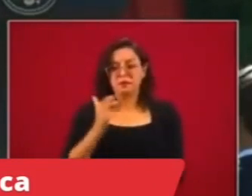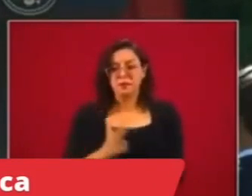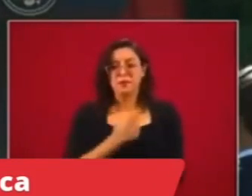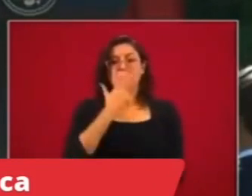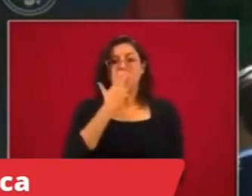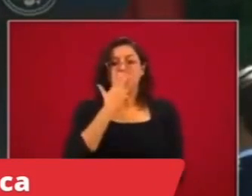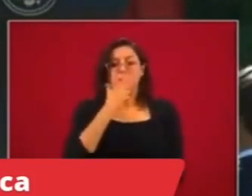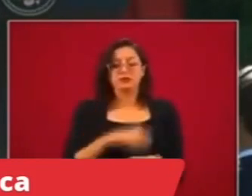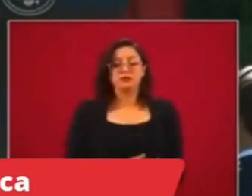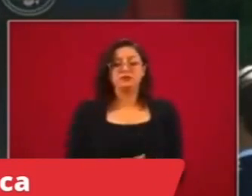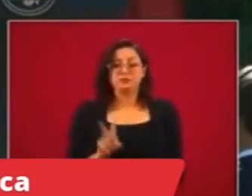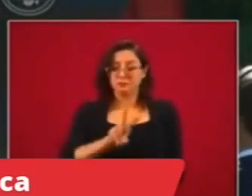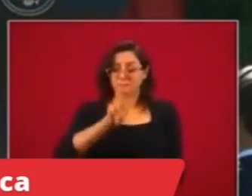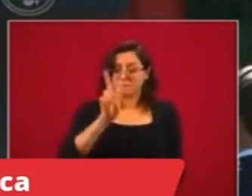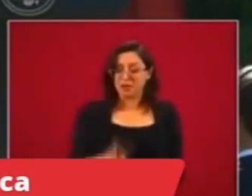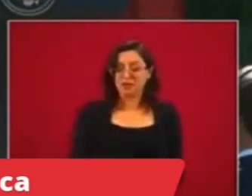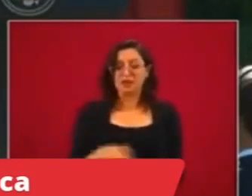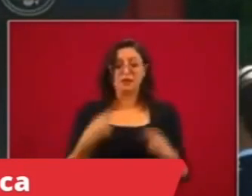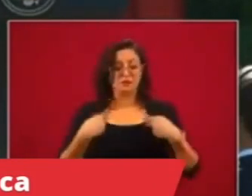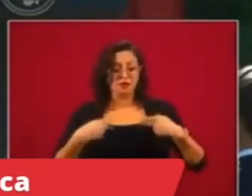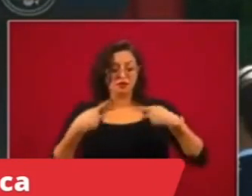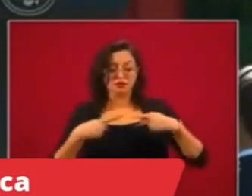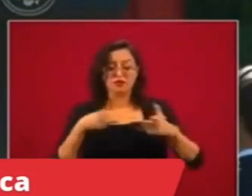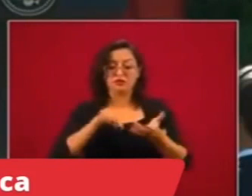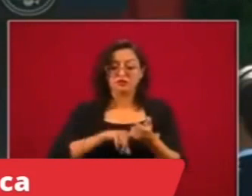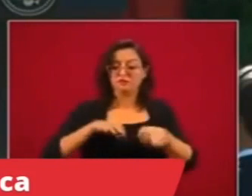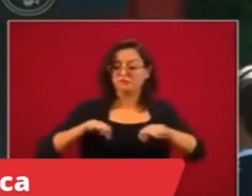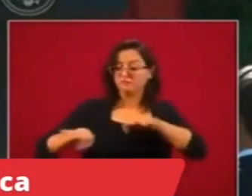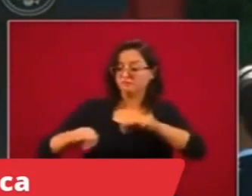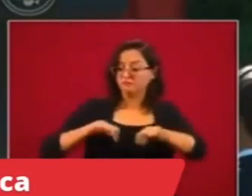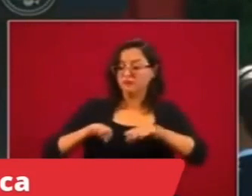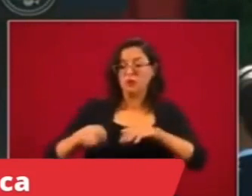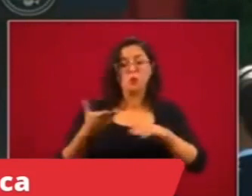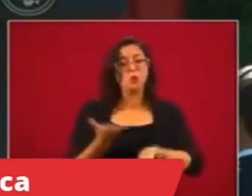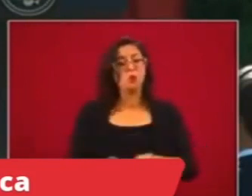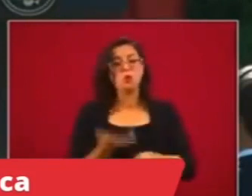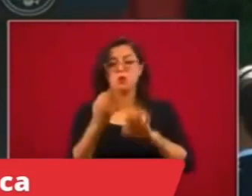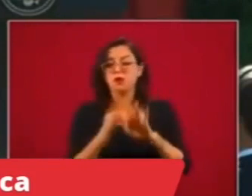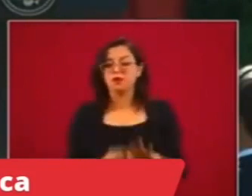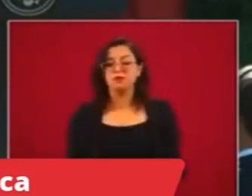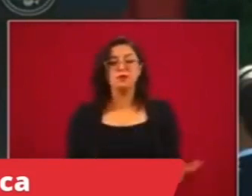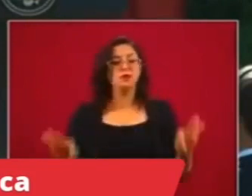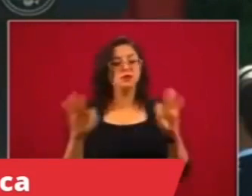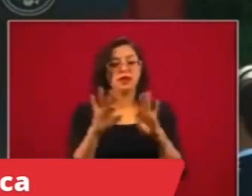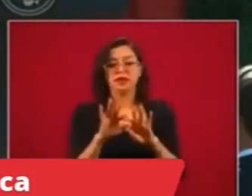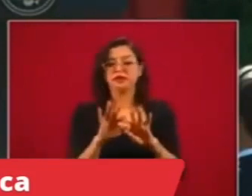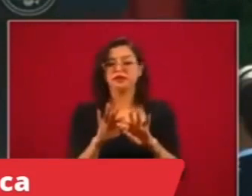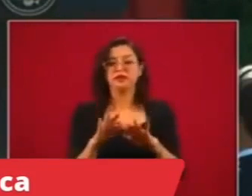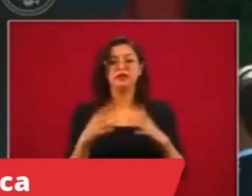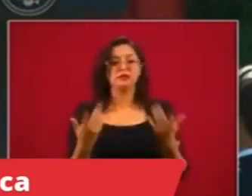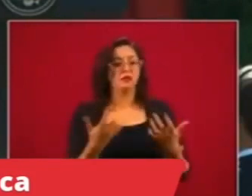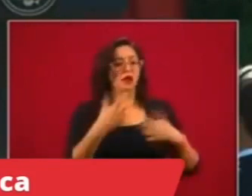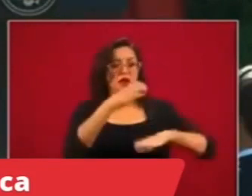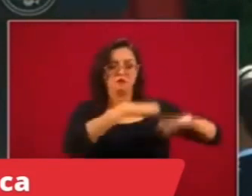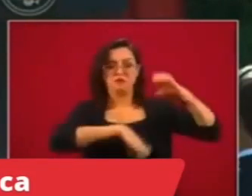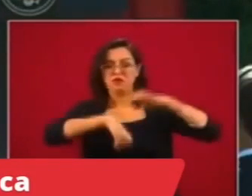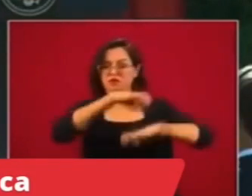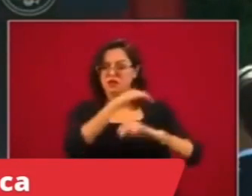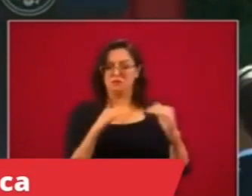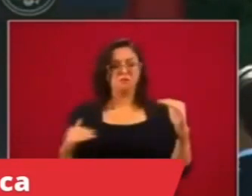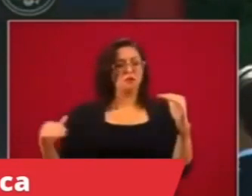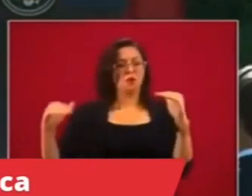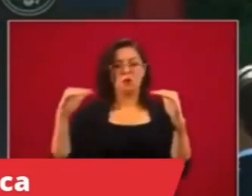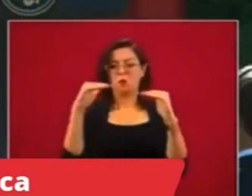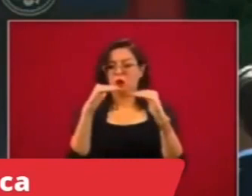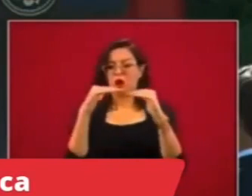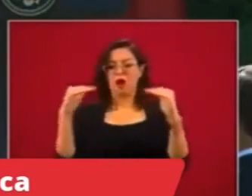Y me parece que es precisamente lo que está haciendo AMLO ahora. Está pintando su